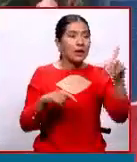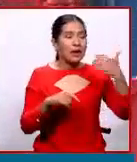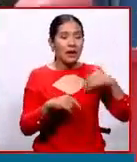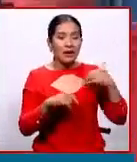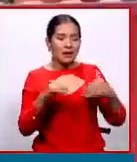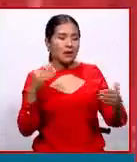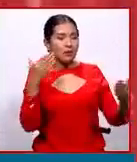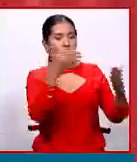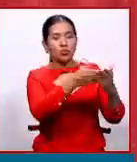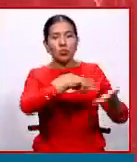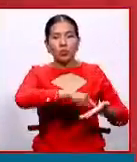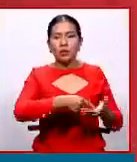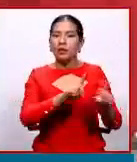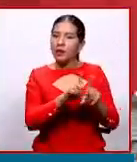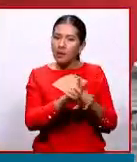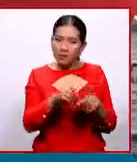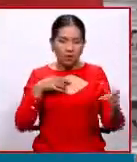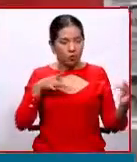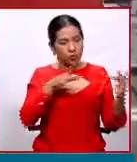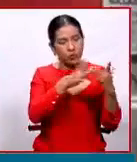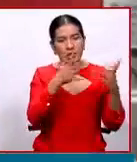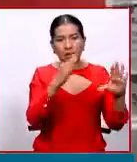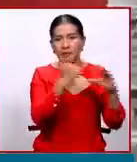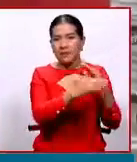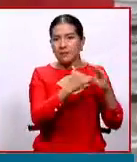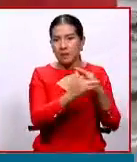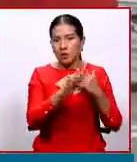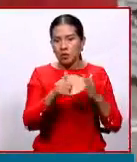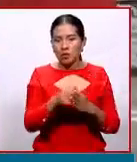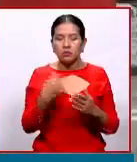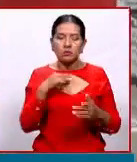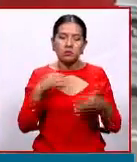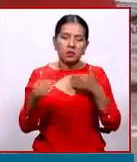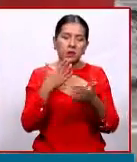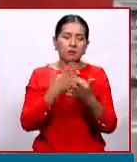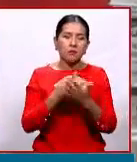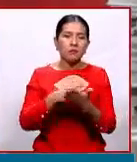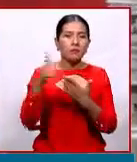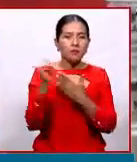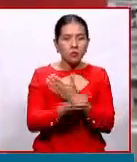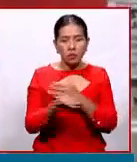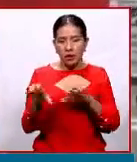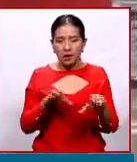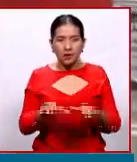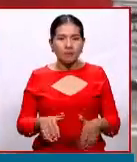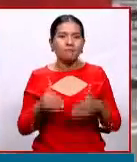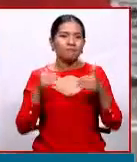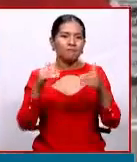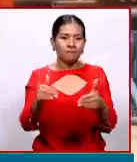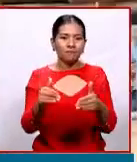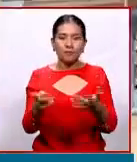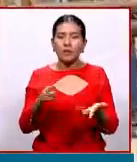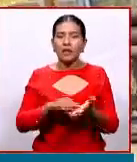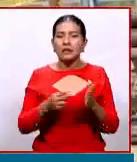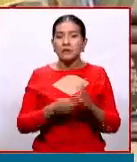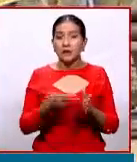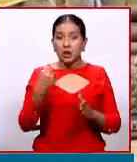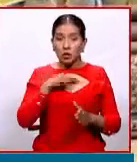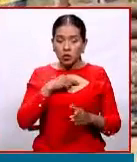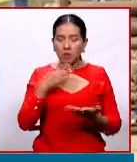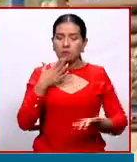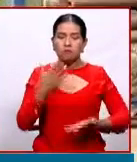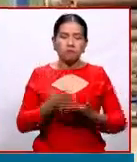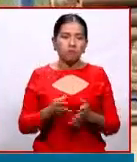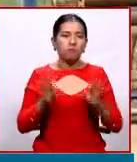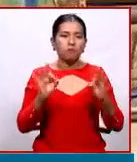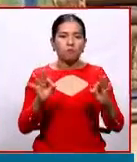Tenemos plantas de procesamiento cercanas a los proyectos que estamos realizando, y todo esto definitivamente nos posiciona como un actor